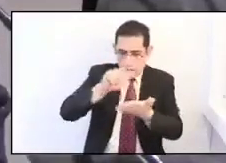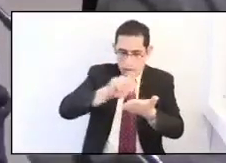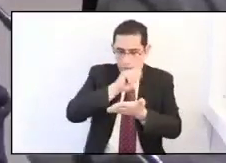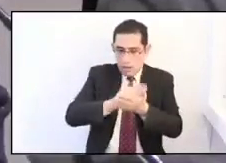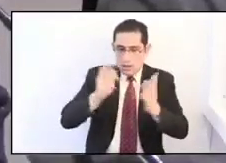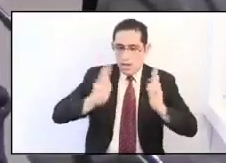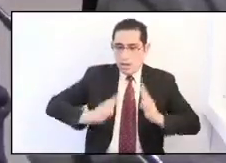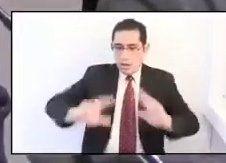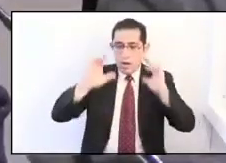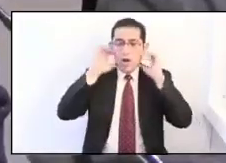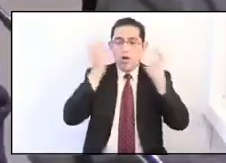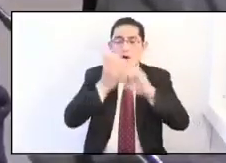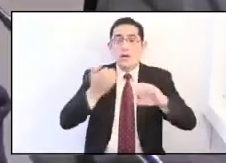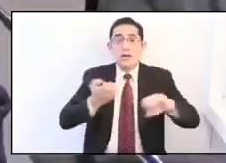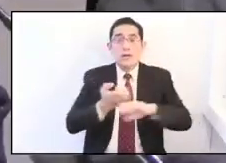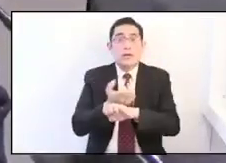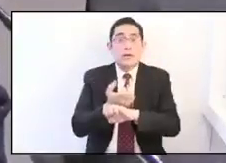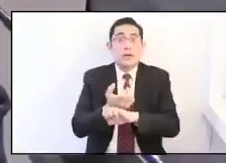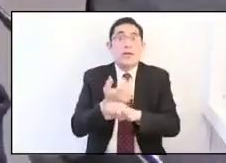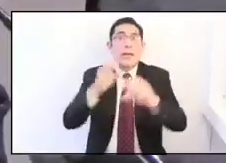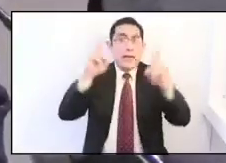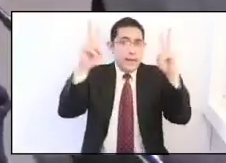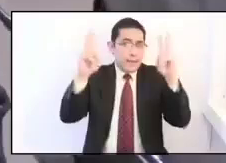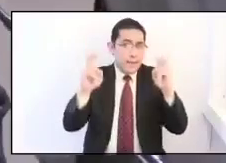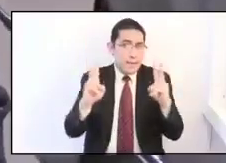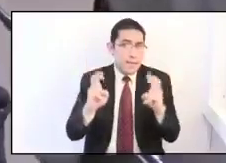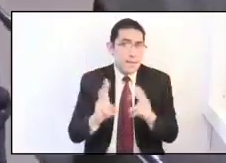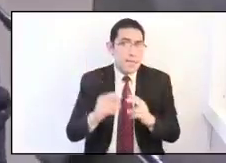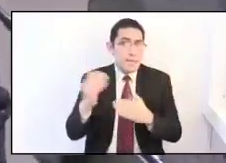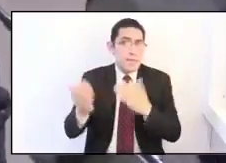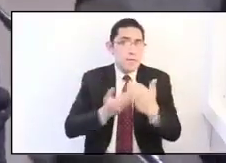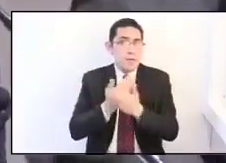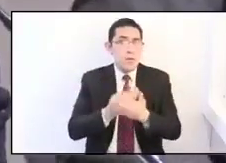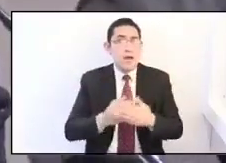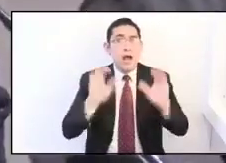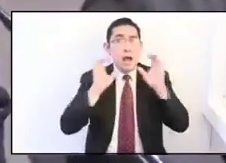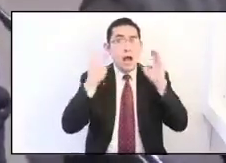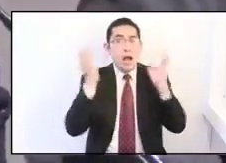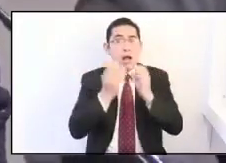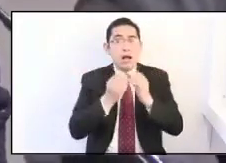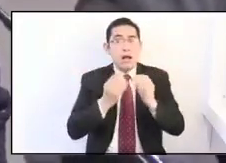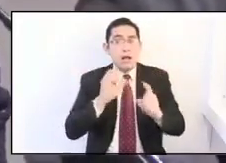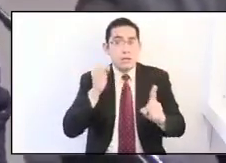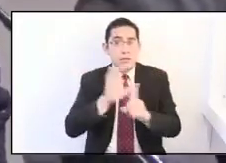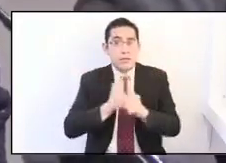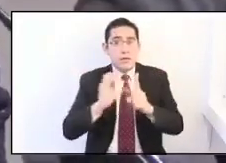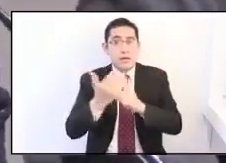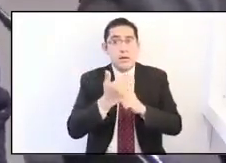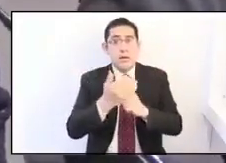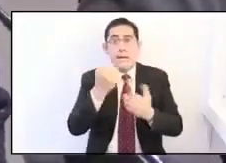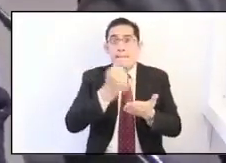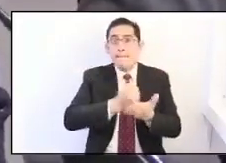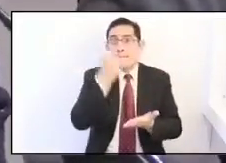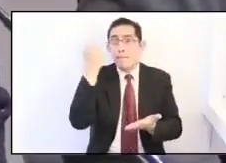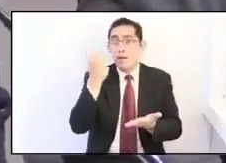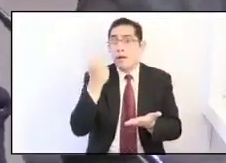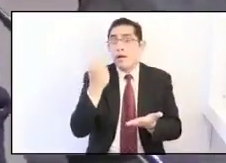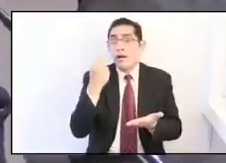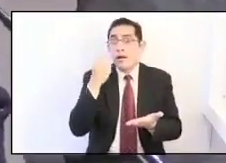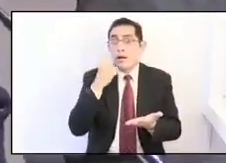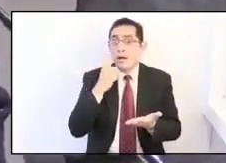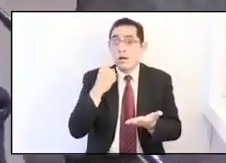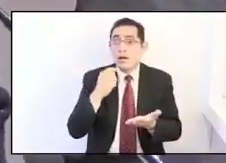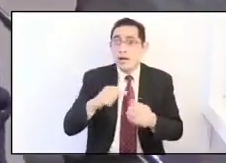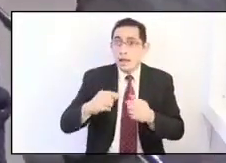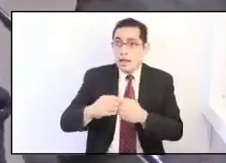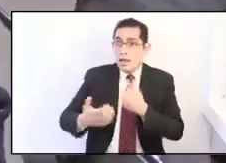Honorable Congreso del Estado, de aquellos temas que sean turnados a la comisión con la finalidad de dictaminar estos últimos en las sesiones